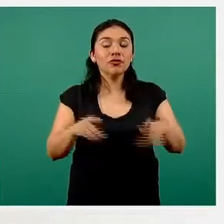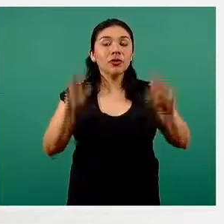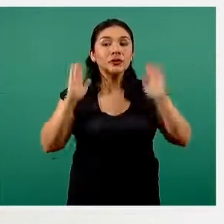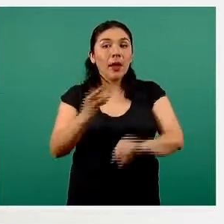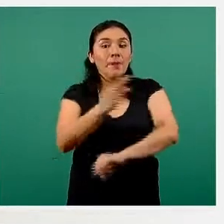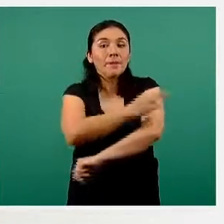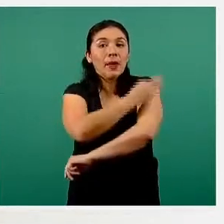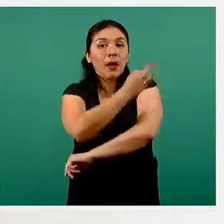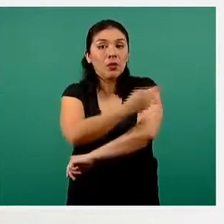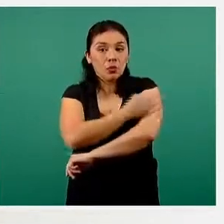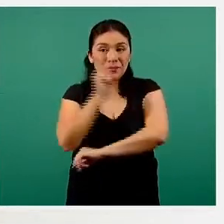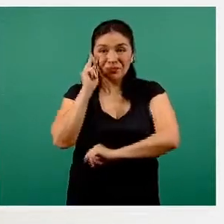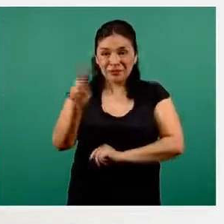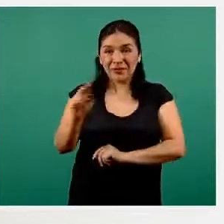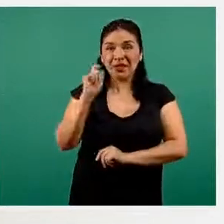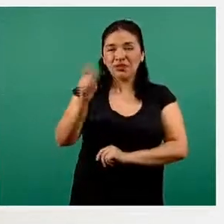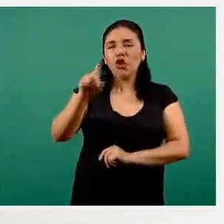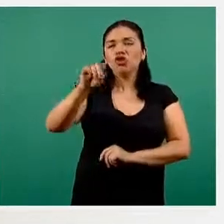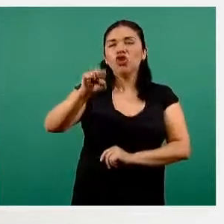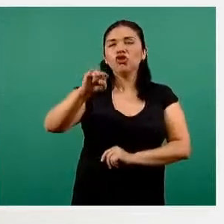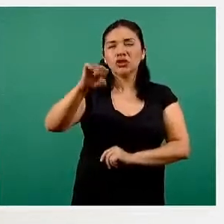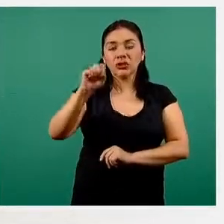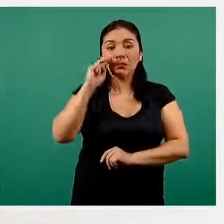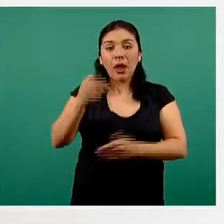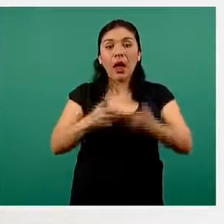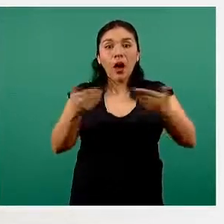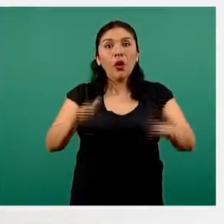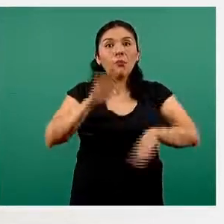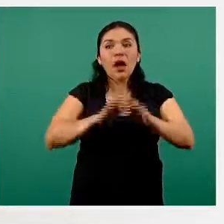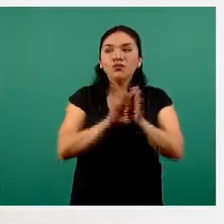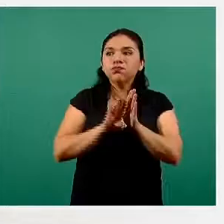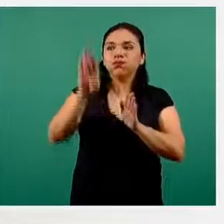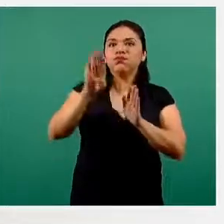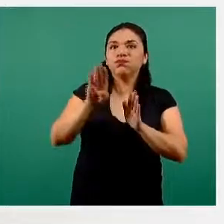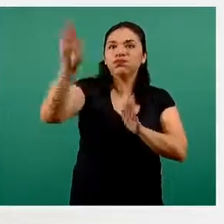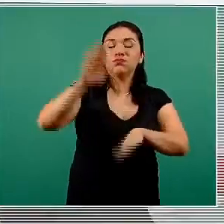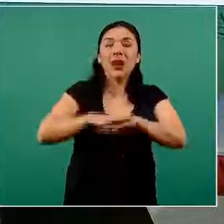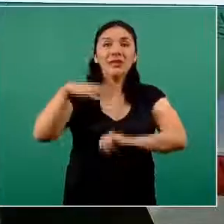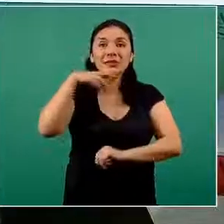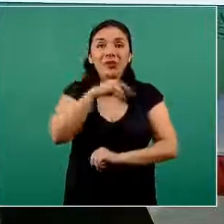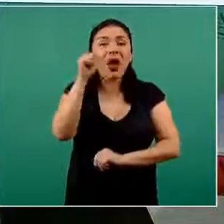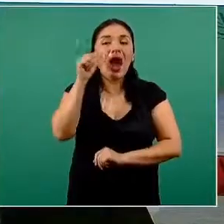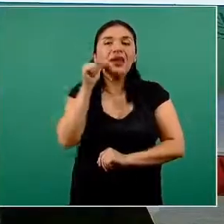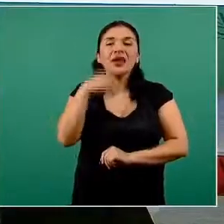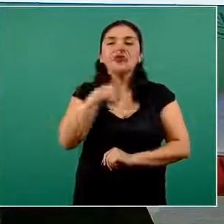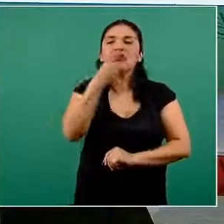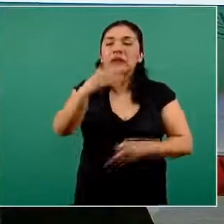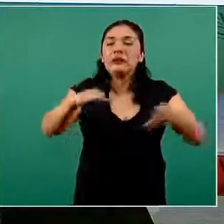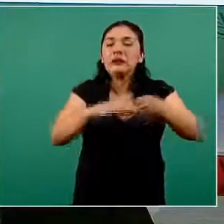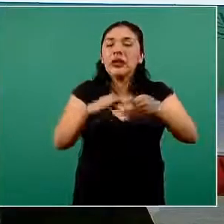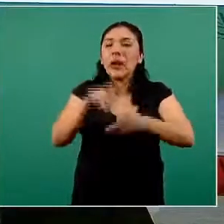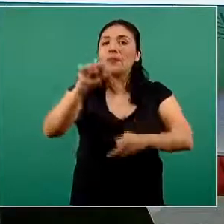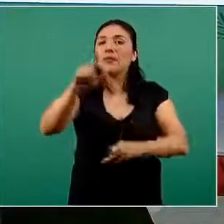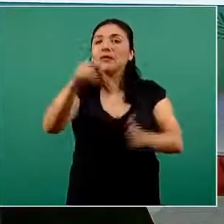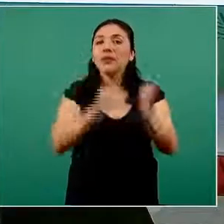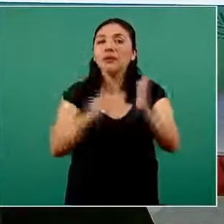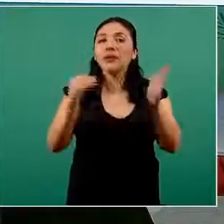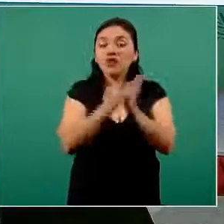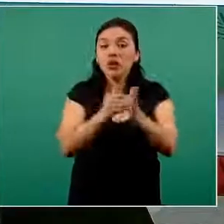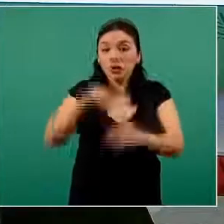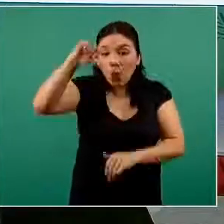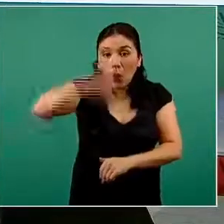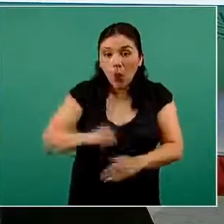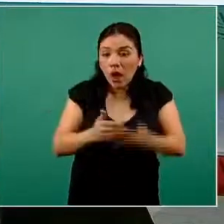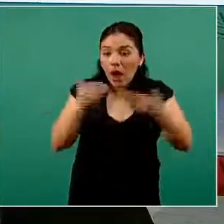27,709,853 dosis. Como se ve, son saltos más grandes. Ayer hablábamos de que casi estábamos en 27 millones y tan solo